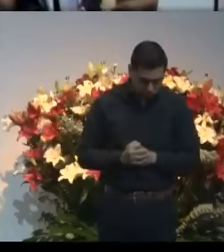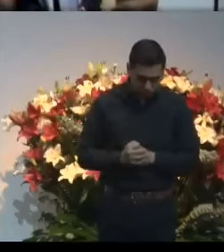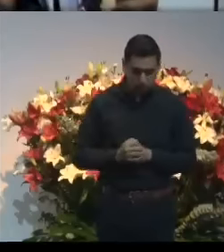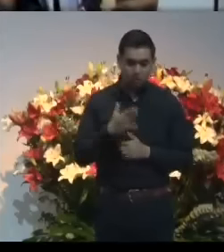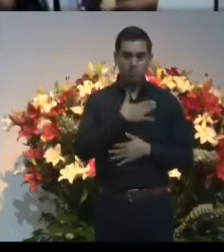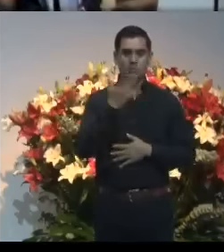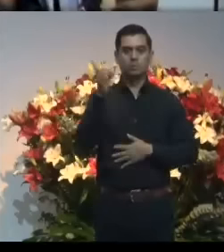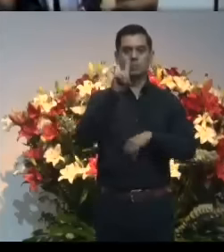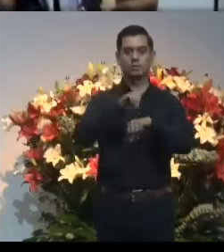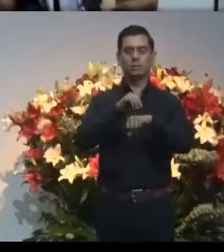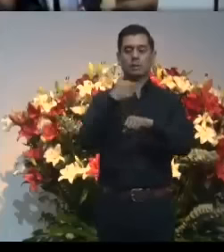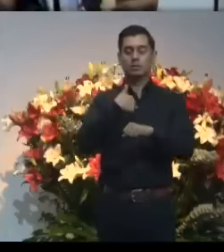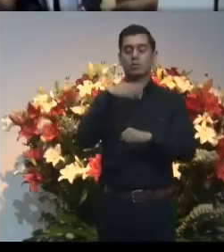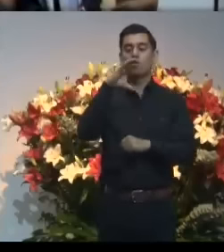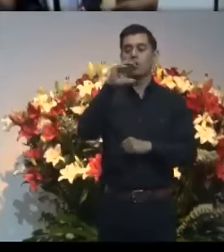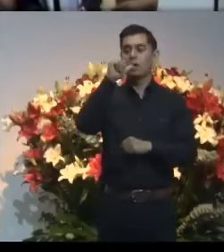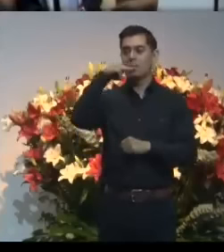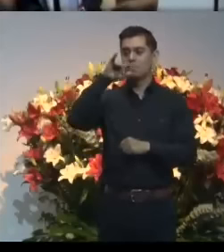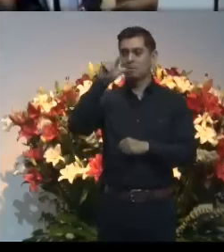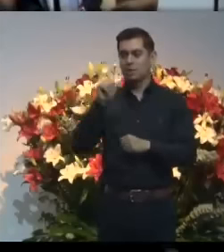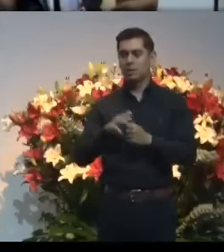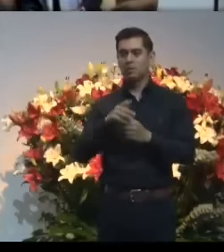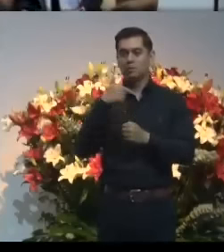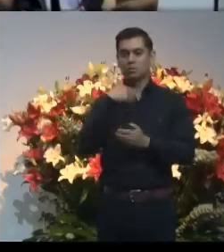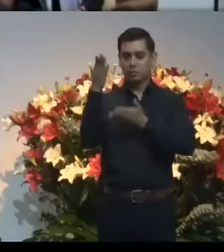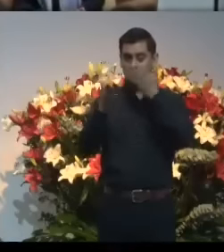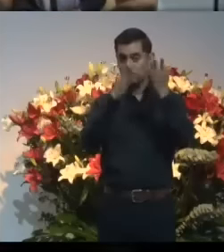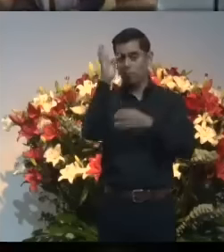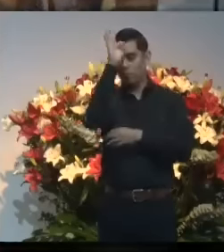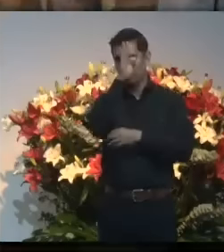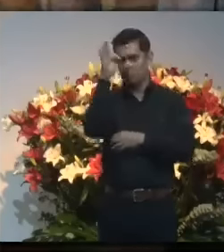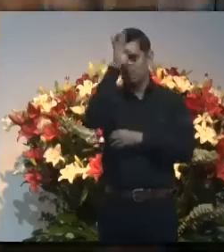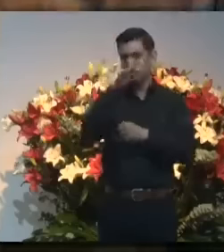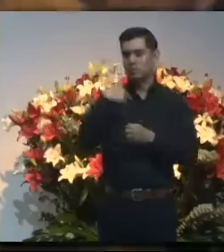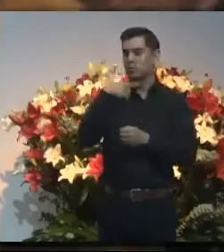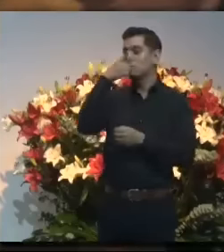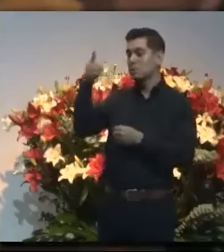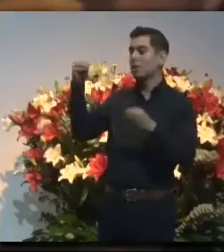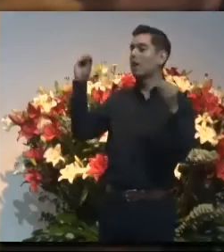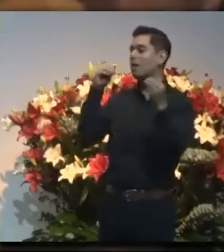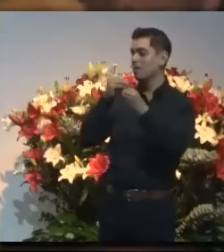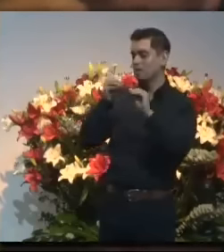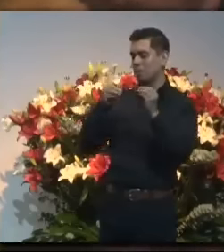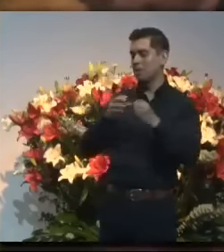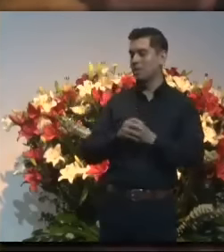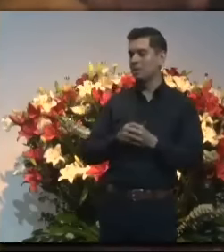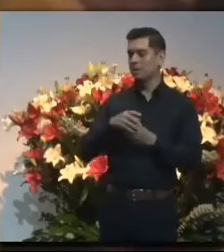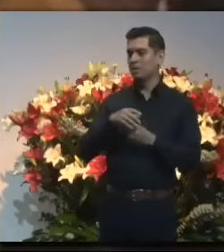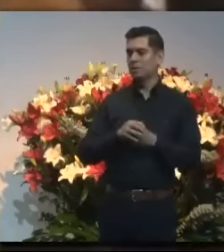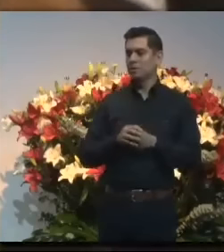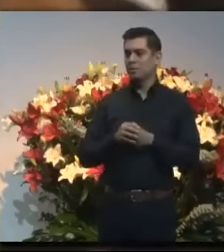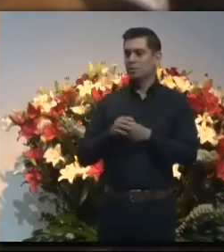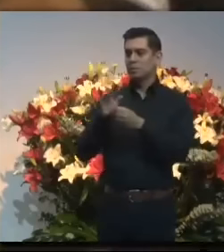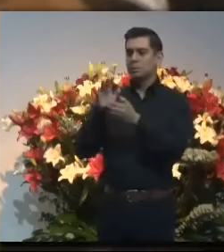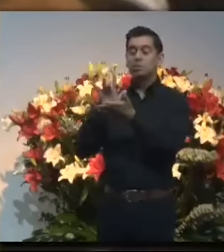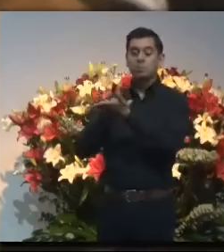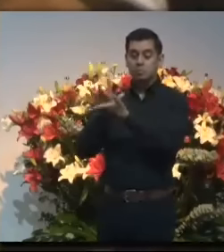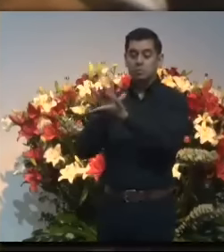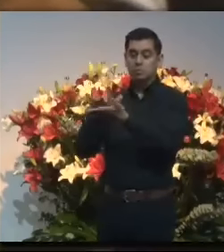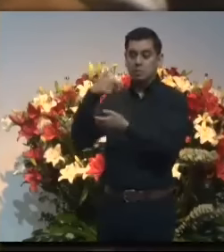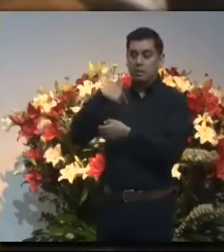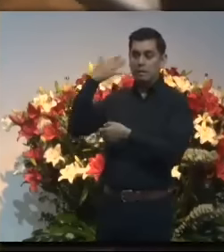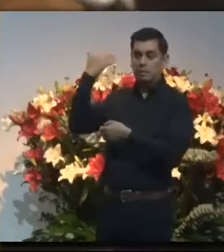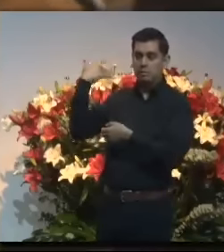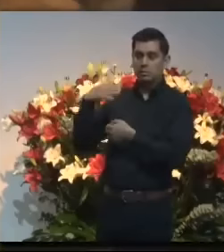Buenos días, soy Camila y estudio filosofía. Mencionaste en tu debate presidencial que tienes un compromiso con grupos en situación de vulnerabilidad desde que eras